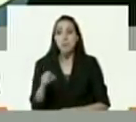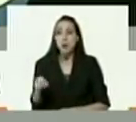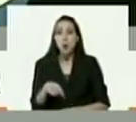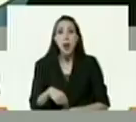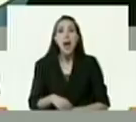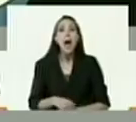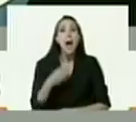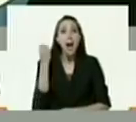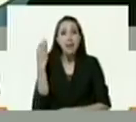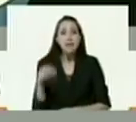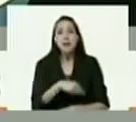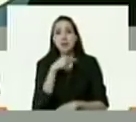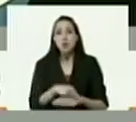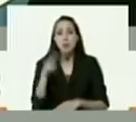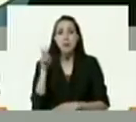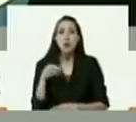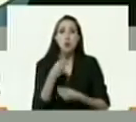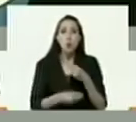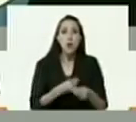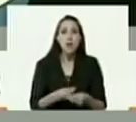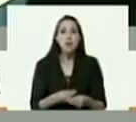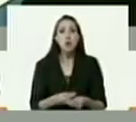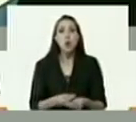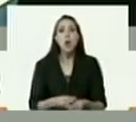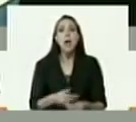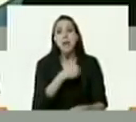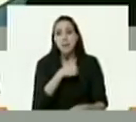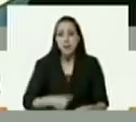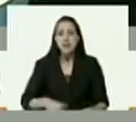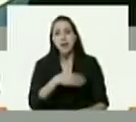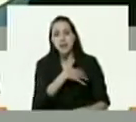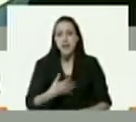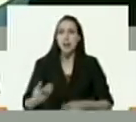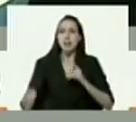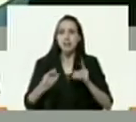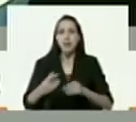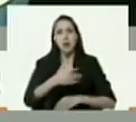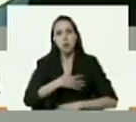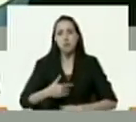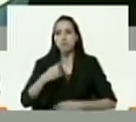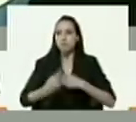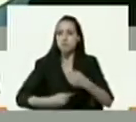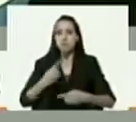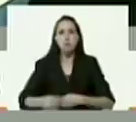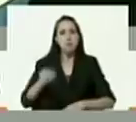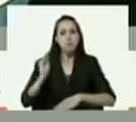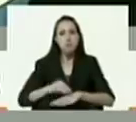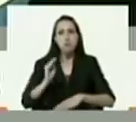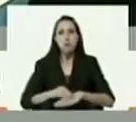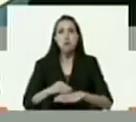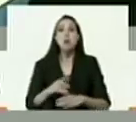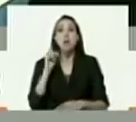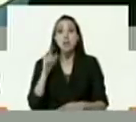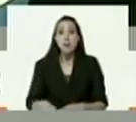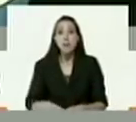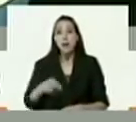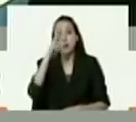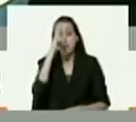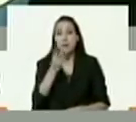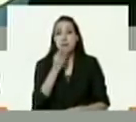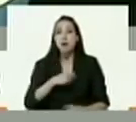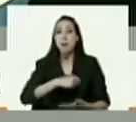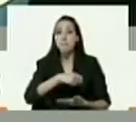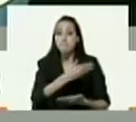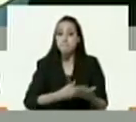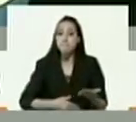Nacional Venezolana. Y sin embargo, el presidente ha insistido en el diálogo 1000 veces. Estuvimos a punto de firmar un acuerdo en República Dominicana. ¿Quiénes se